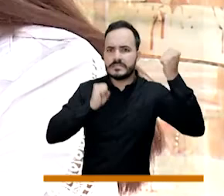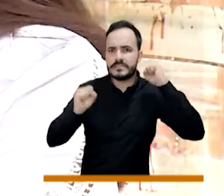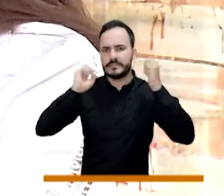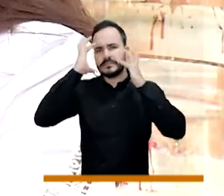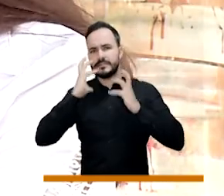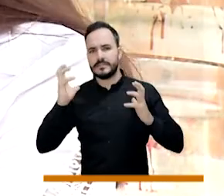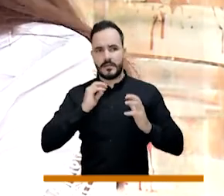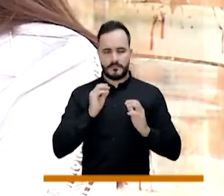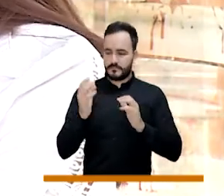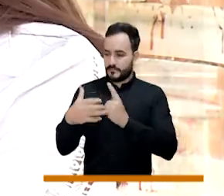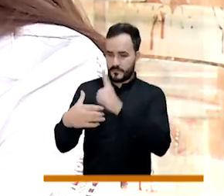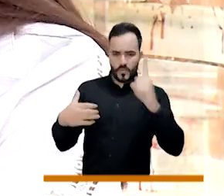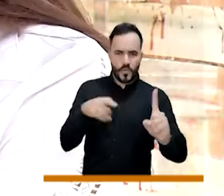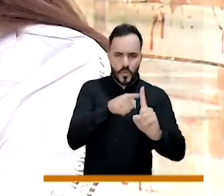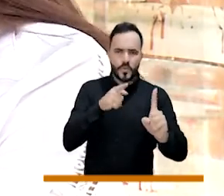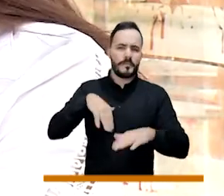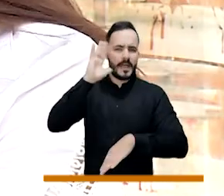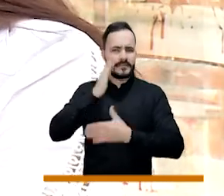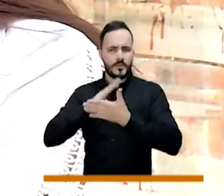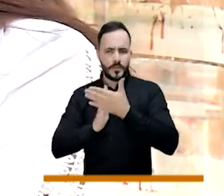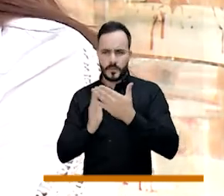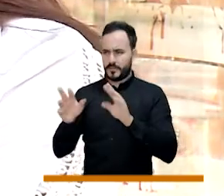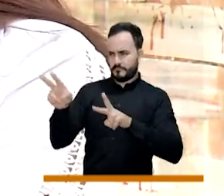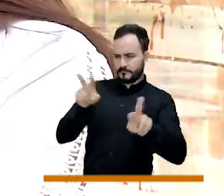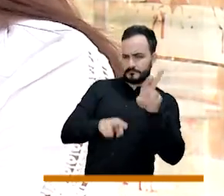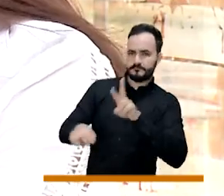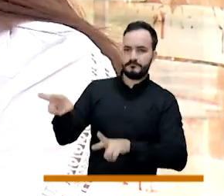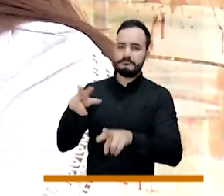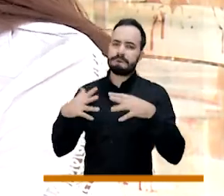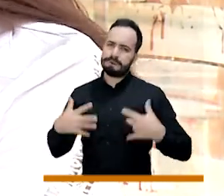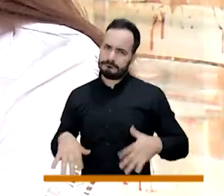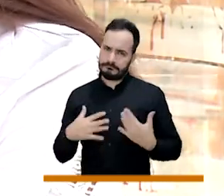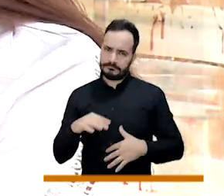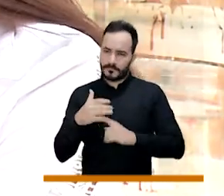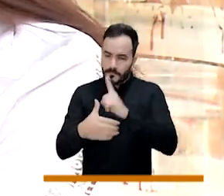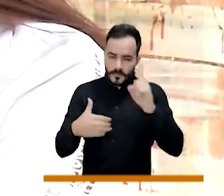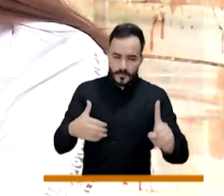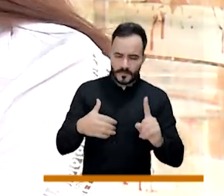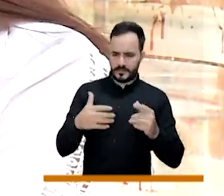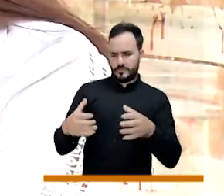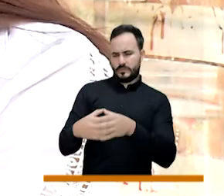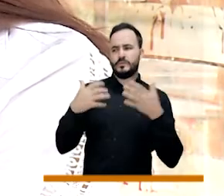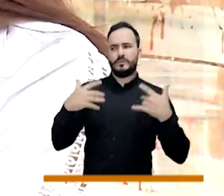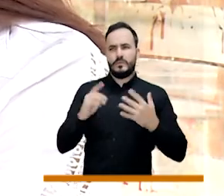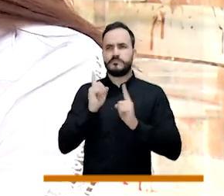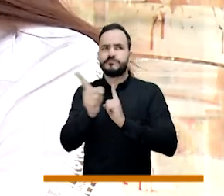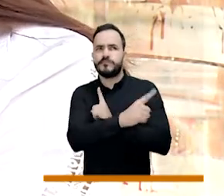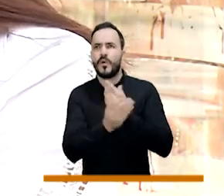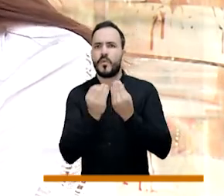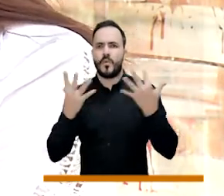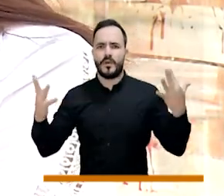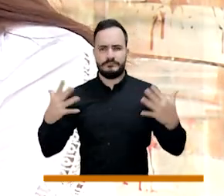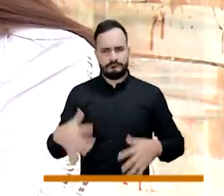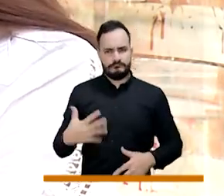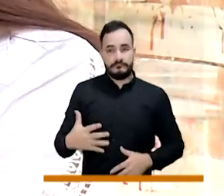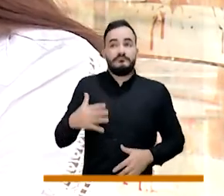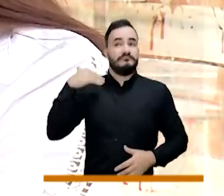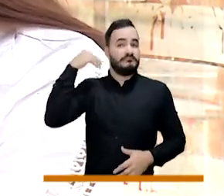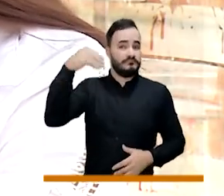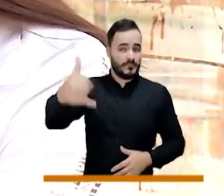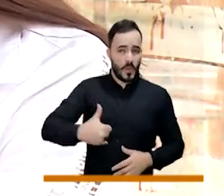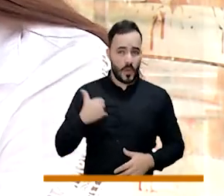¿cierto? Lo que hace que es un tema muy preocupante, ya que en manos de nuestros adolescentes está todo el futuro del